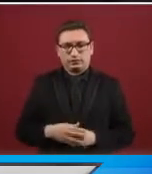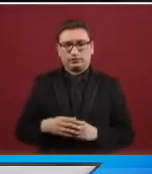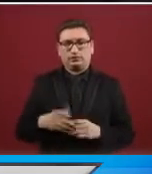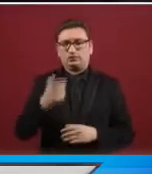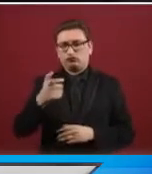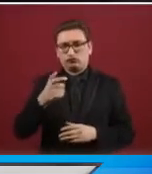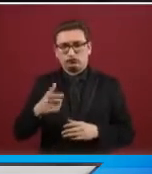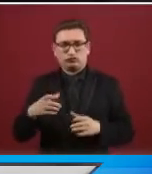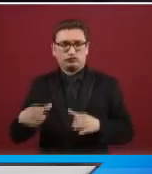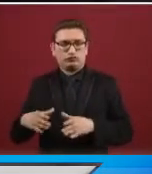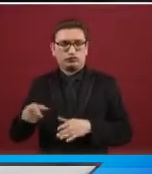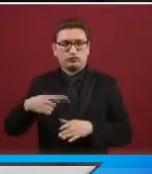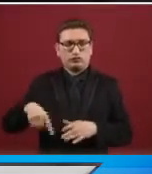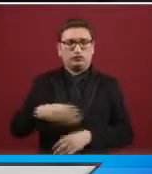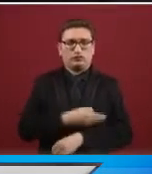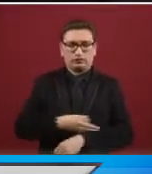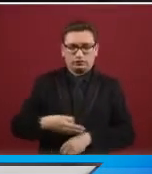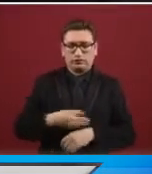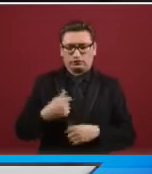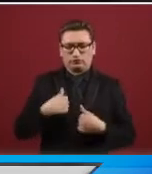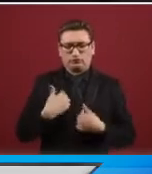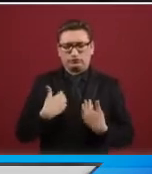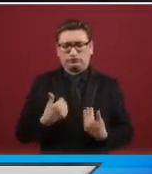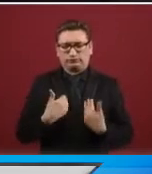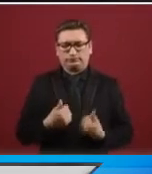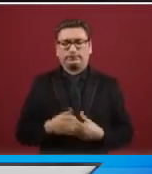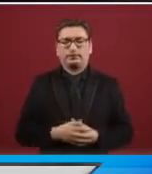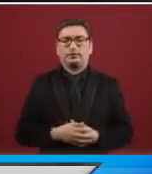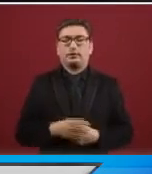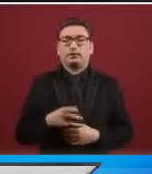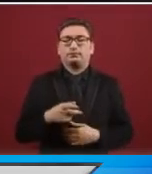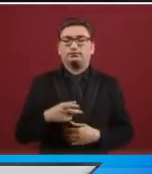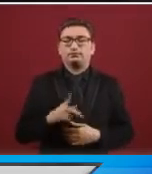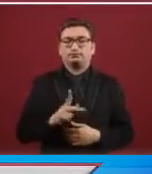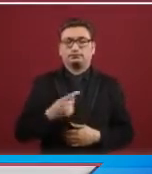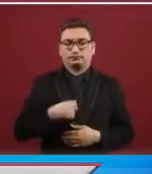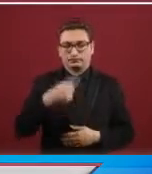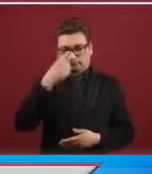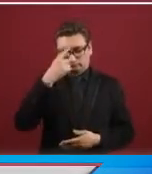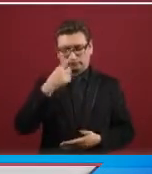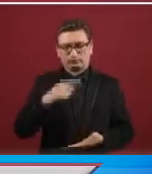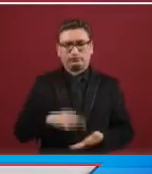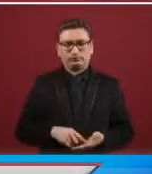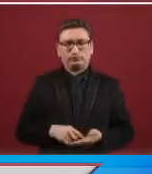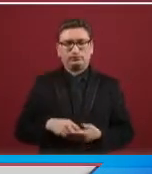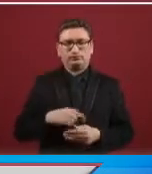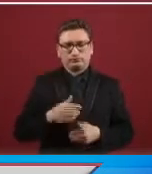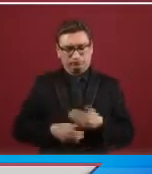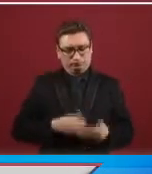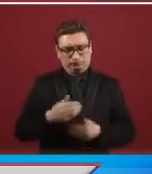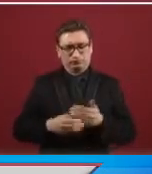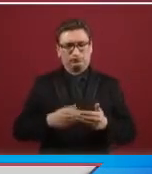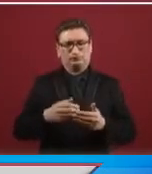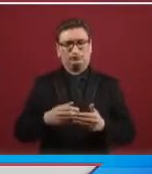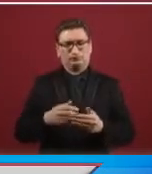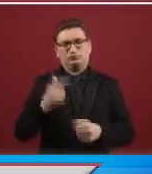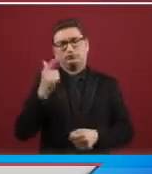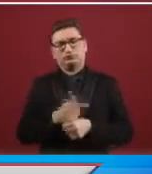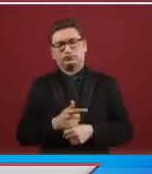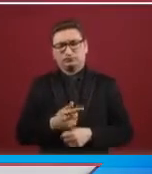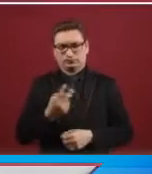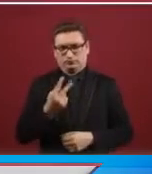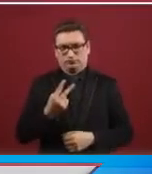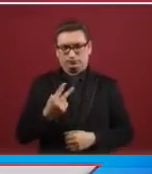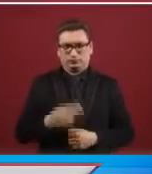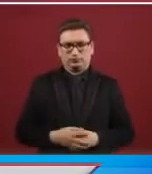principalmente por el presidente de la República y altos funcionarios. Recuerda que durante el periodo neoliberal se entregaron incluso bancos a gente cercana al